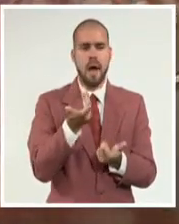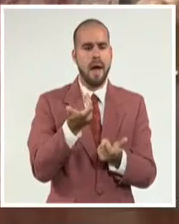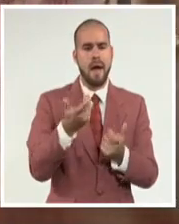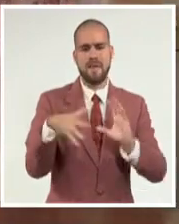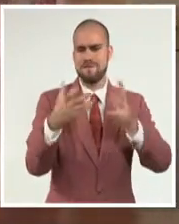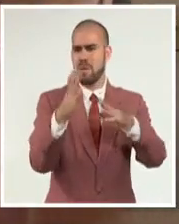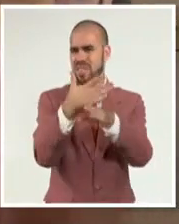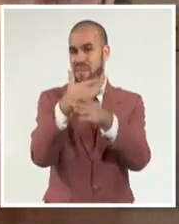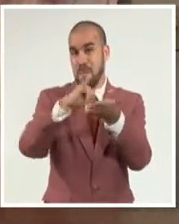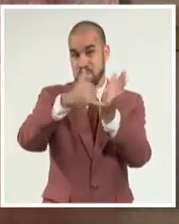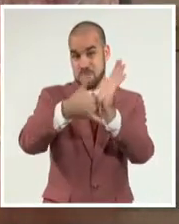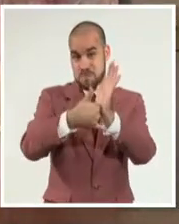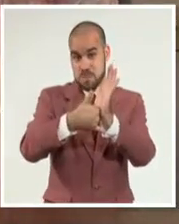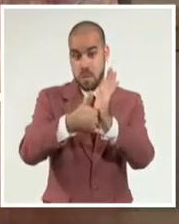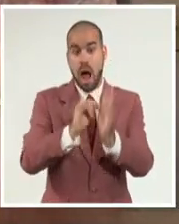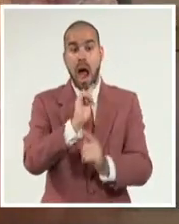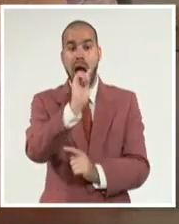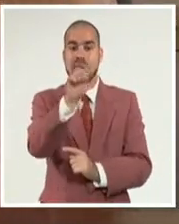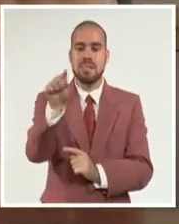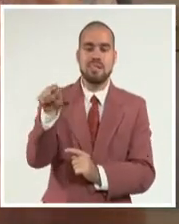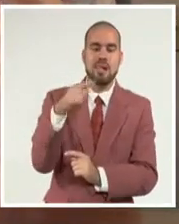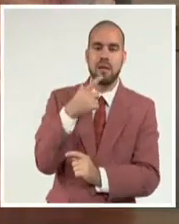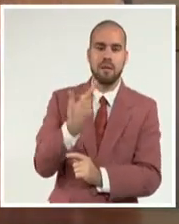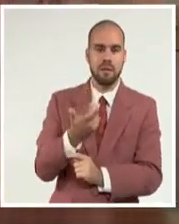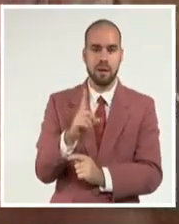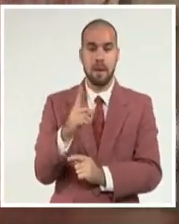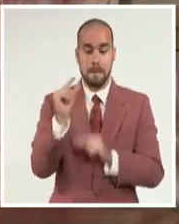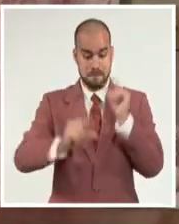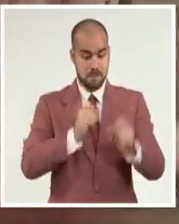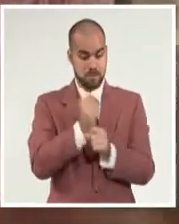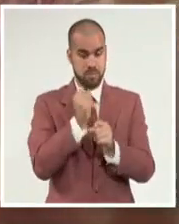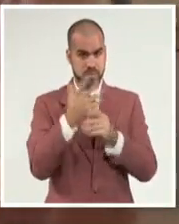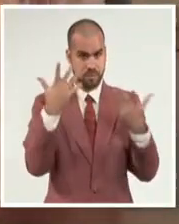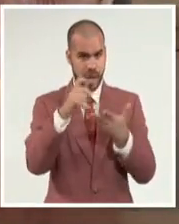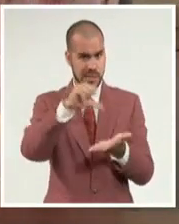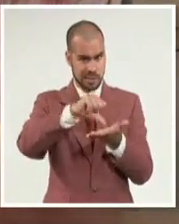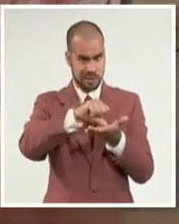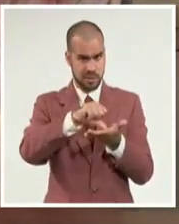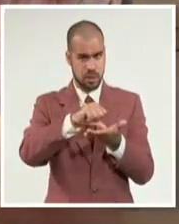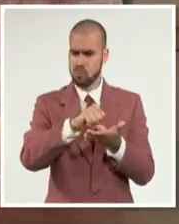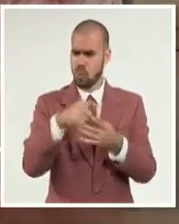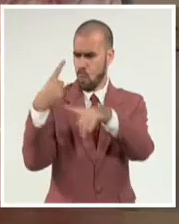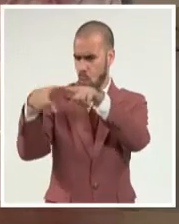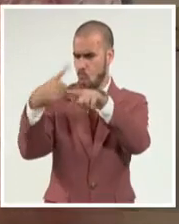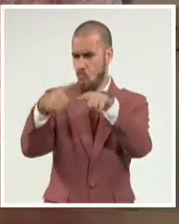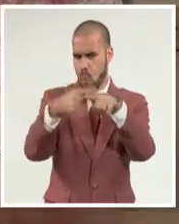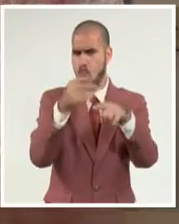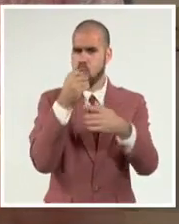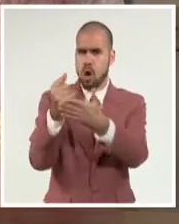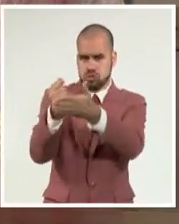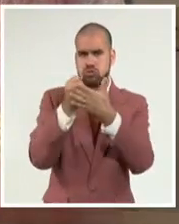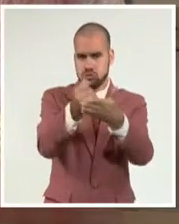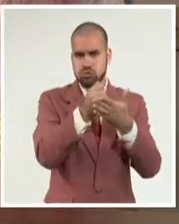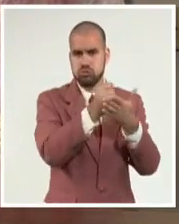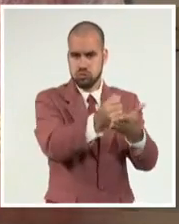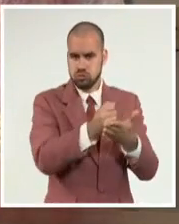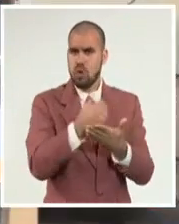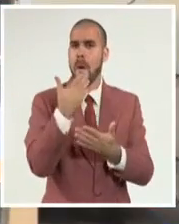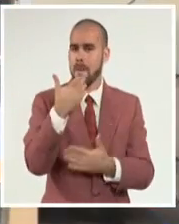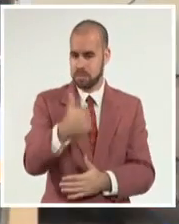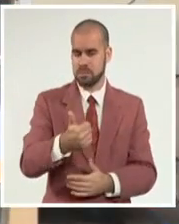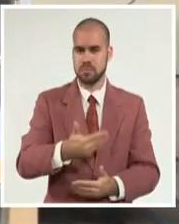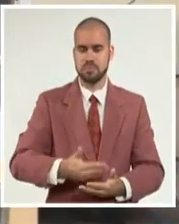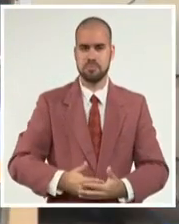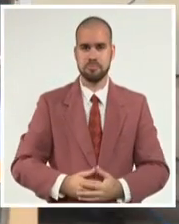Son proyectos donde no solo están los del centro, sino están el resto de los medios también tributando y son beneficiarios de ellos